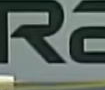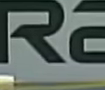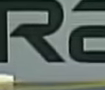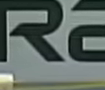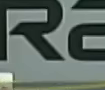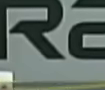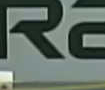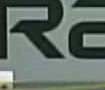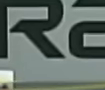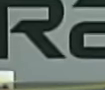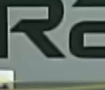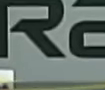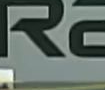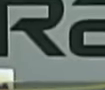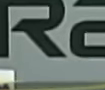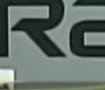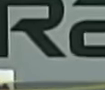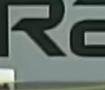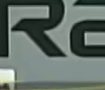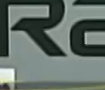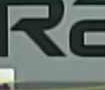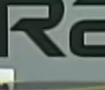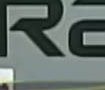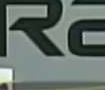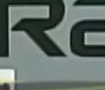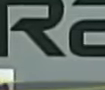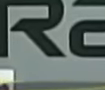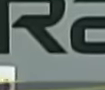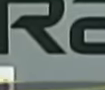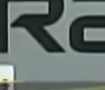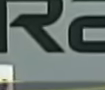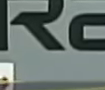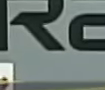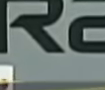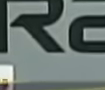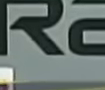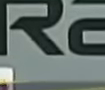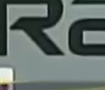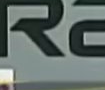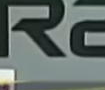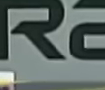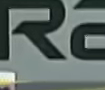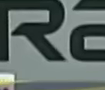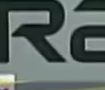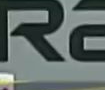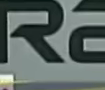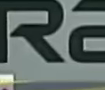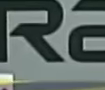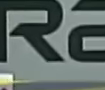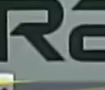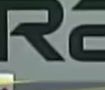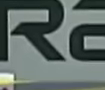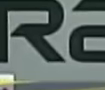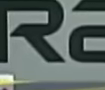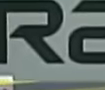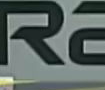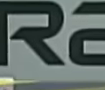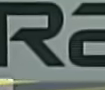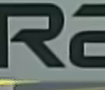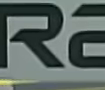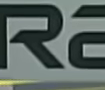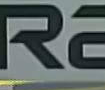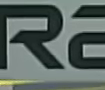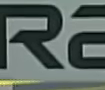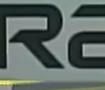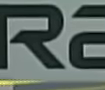participación de los organismos con fines políticos de presentar a sus candidatos. Muchas gracias a todos ustedes por